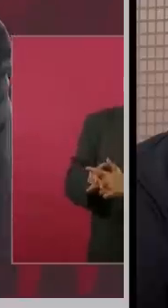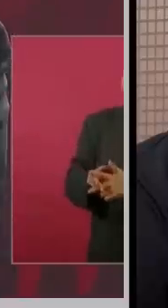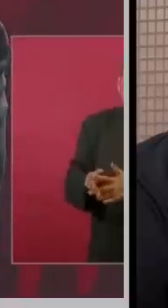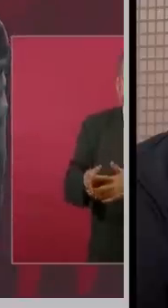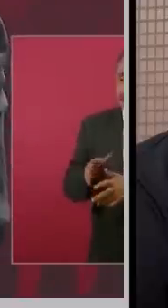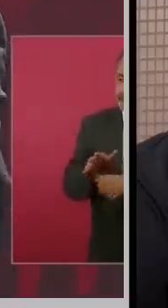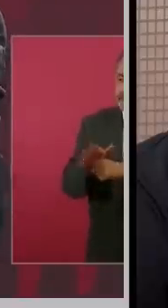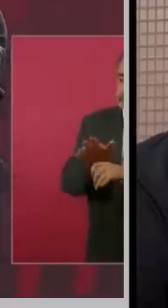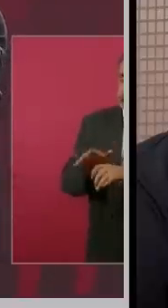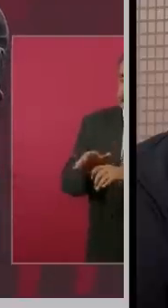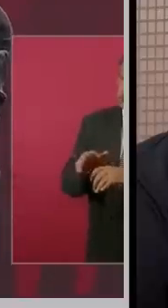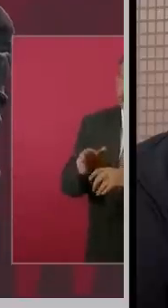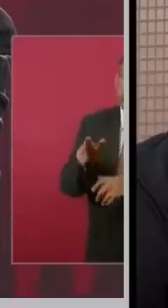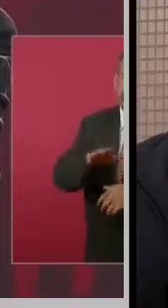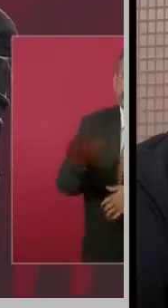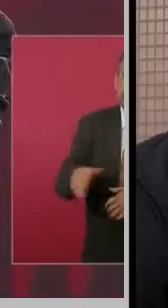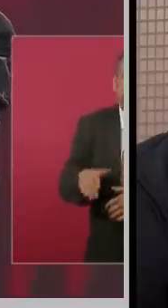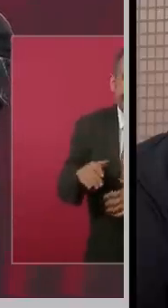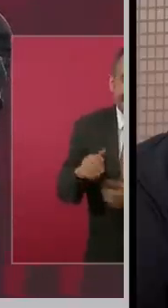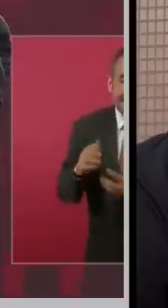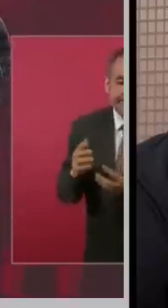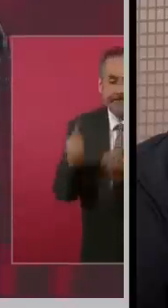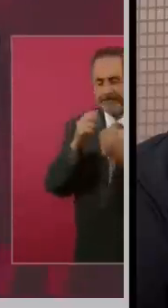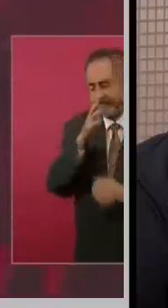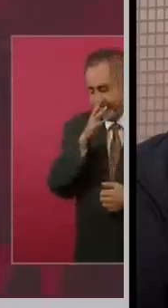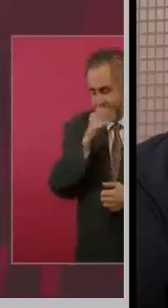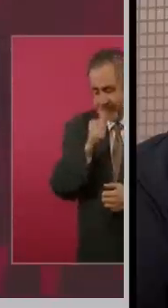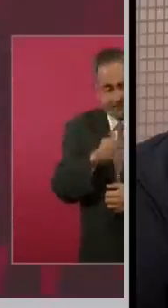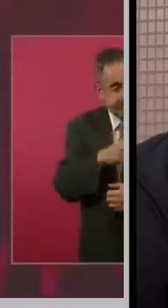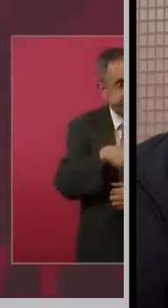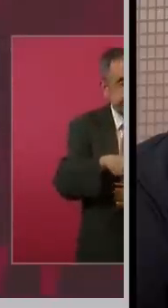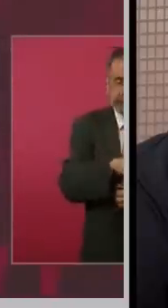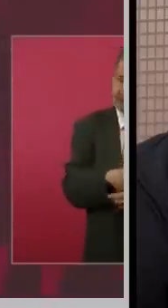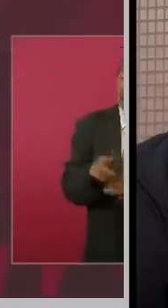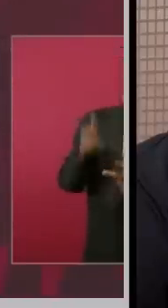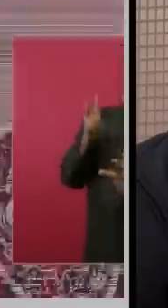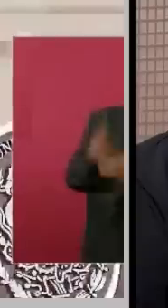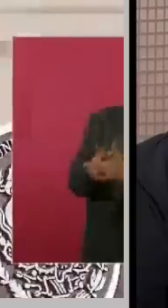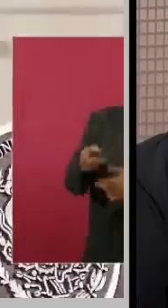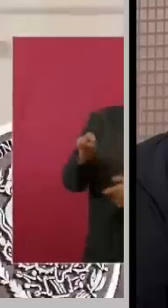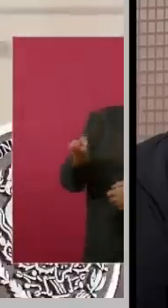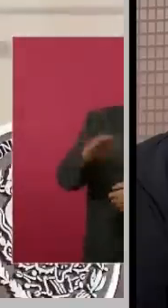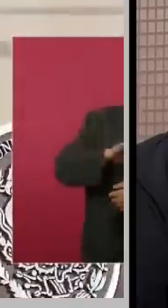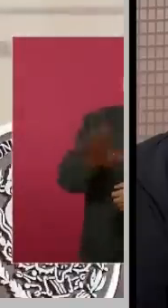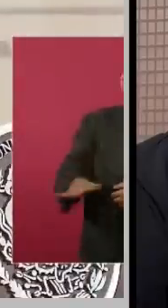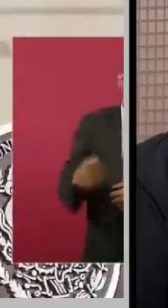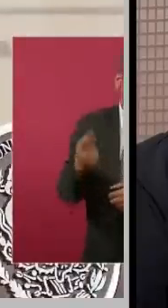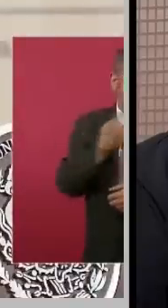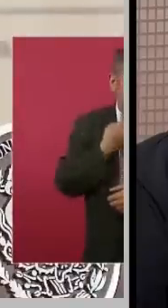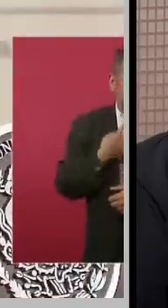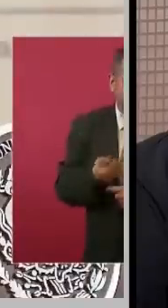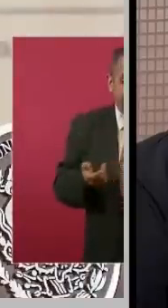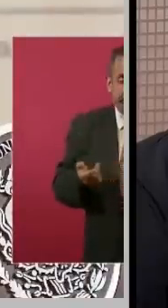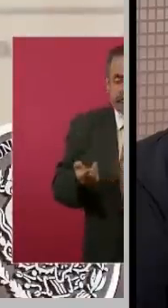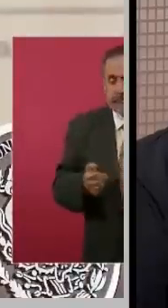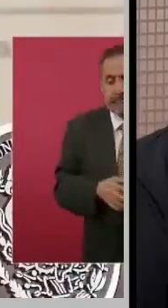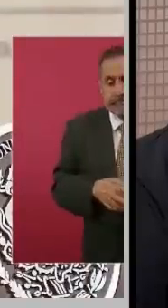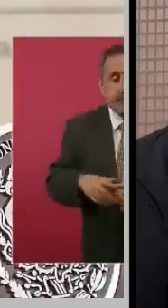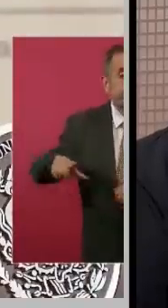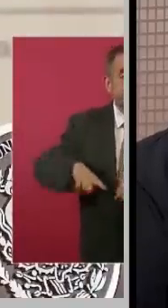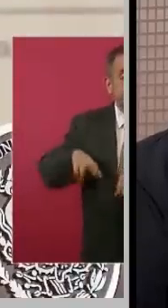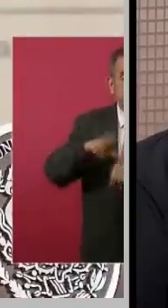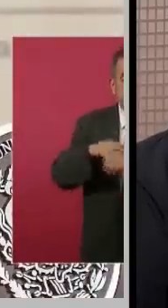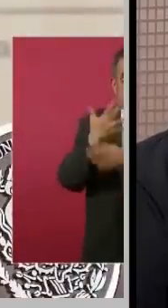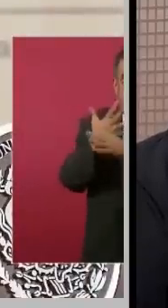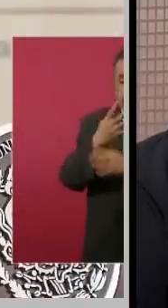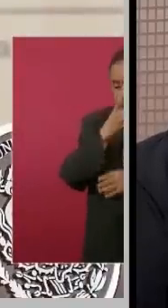no fue posible evitar que lo asesinaran. El gobernador ha